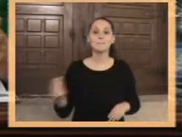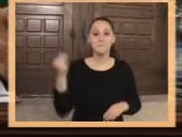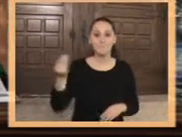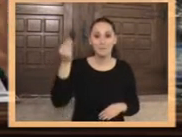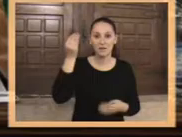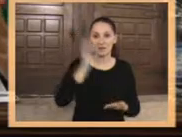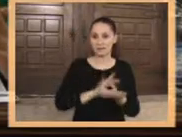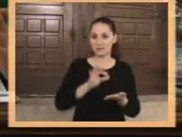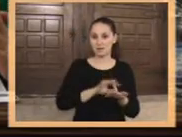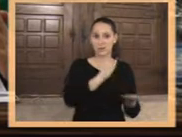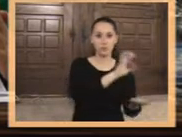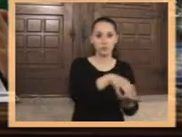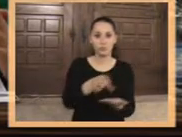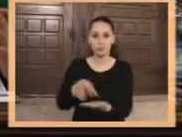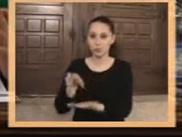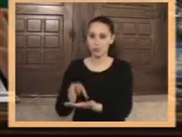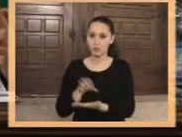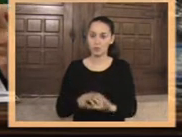servicio y mejorar también las condiciones